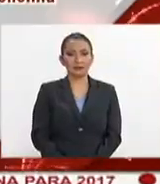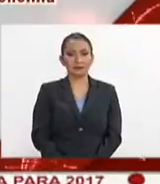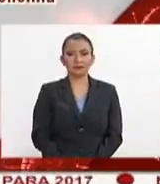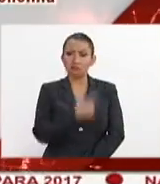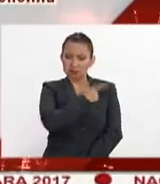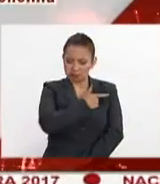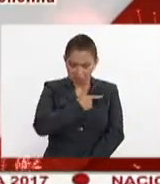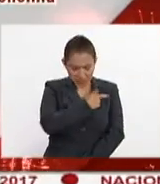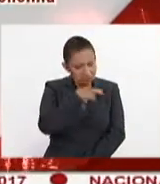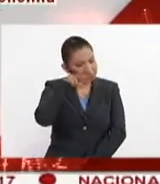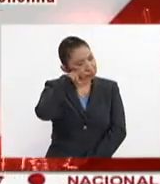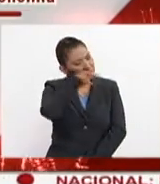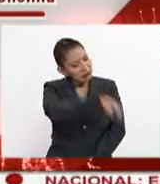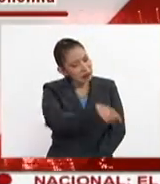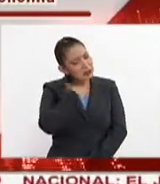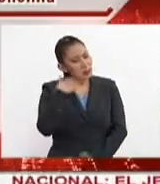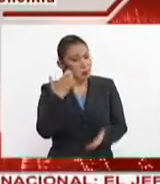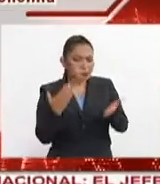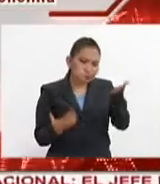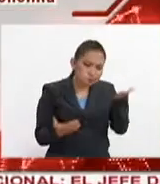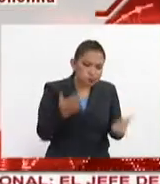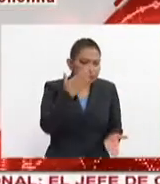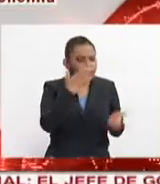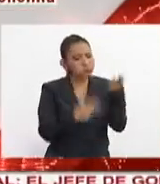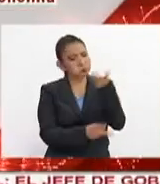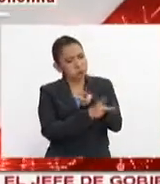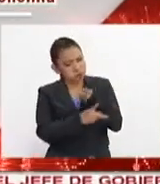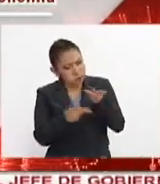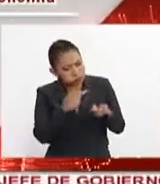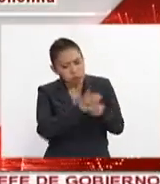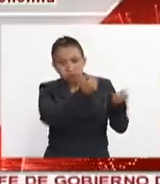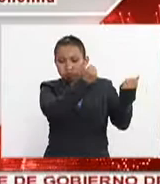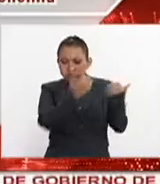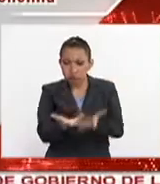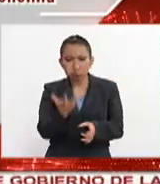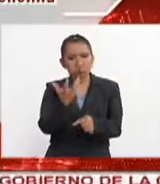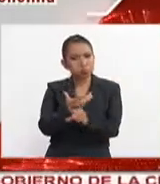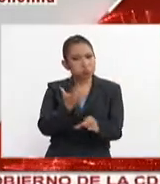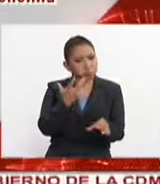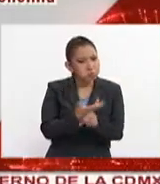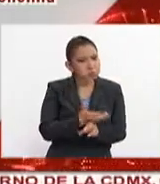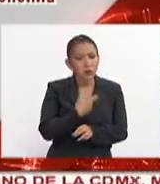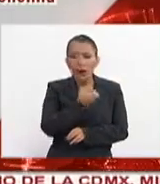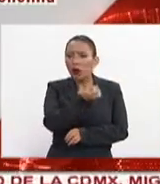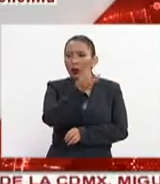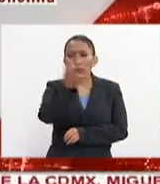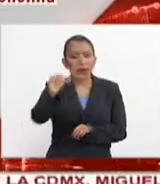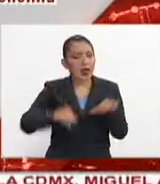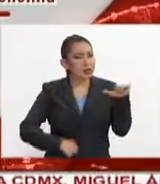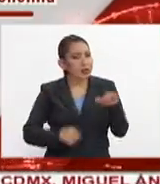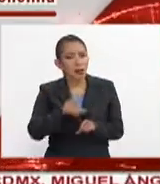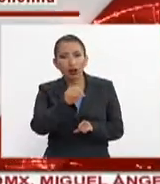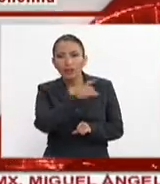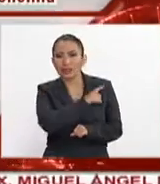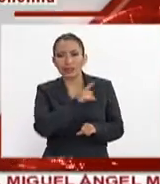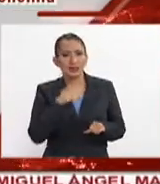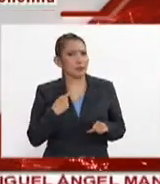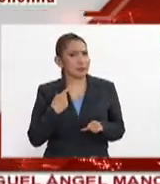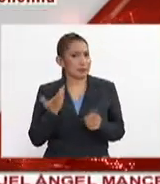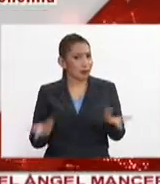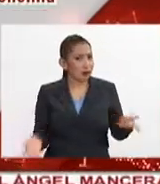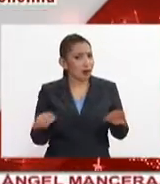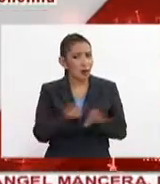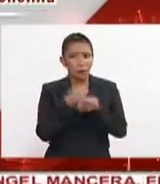Con gusto vemos el esquema de rebalancear la posición deficitaria de Estados Unidos, pero cualquier acción no debe ser en ningún